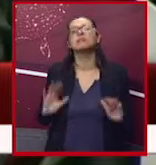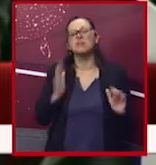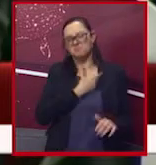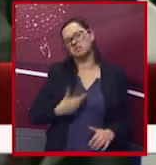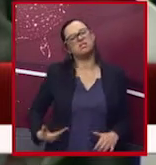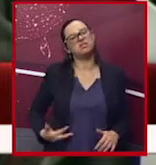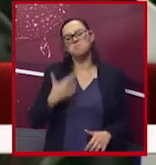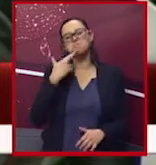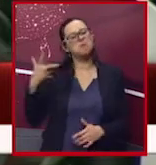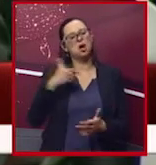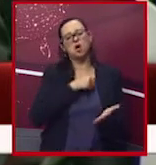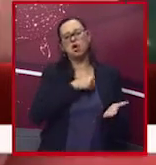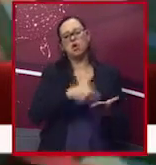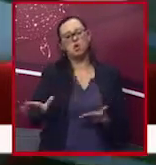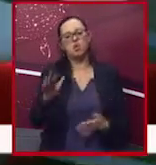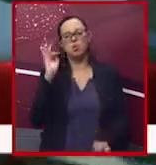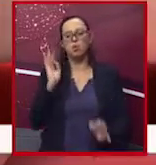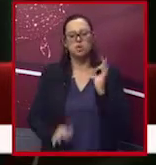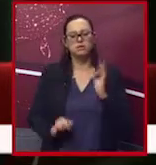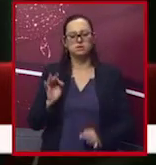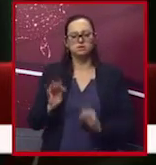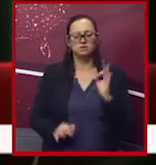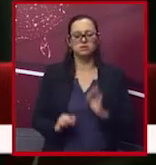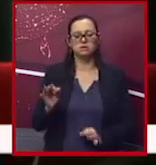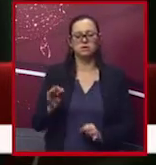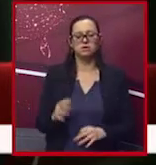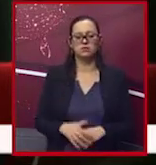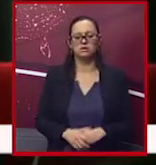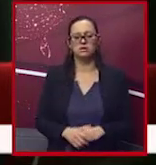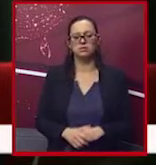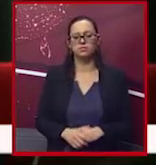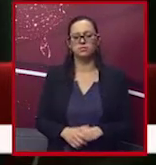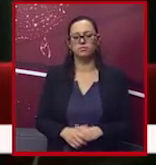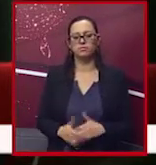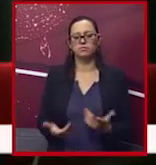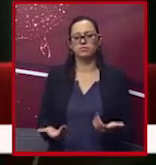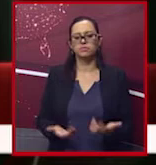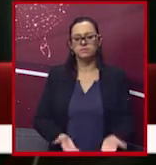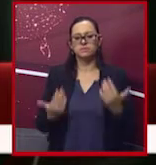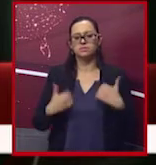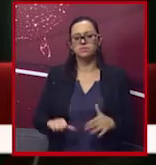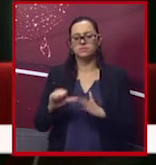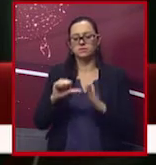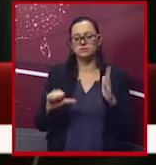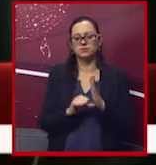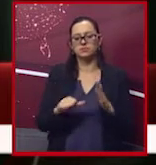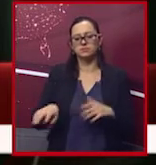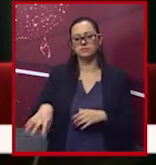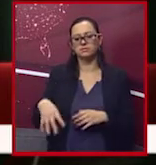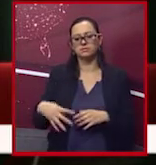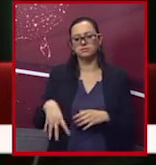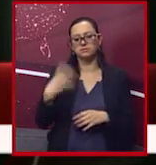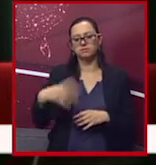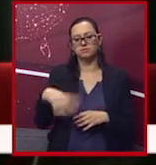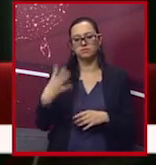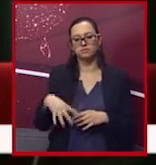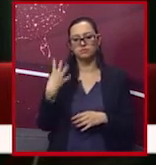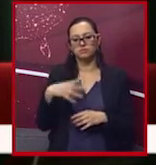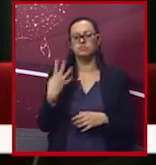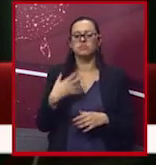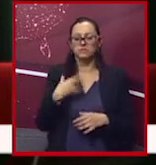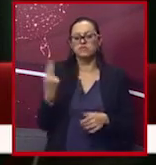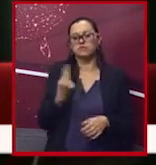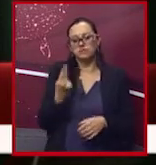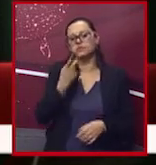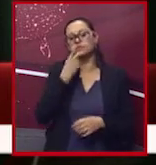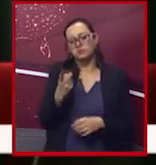al presidente y metamos un juicio político. Ya la detuvieron en el 14. Pero bueno, para eso hay que ahora sí decir